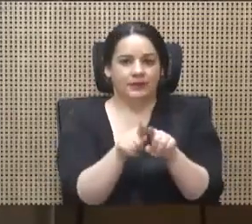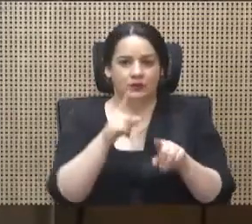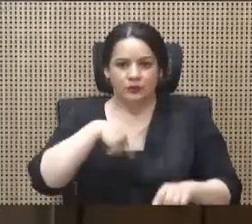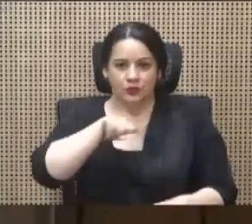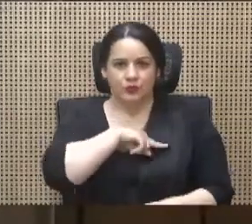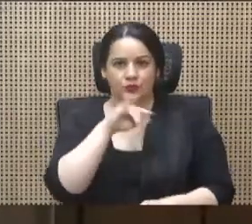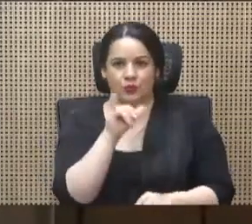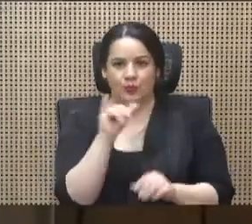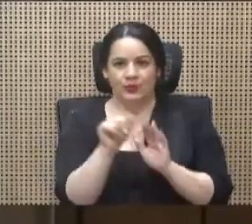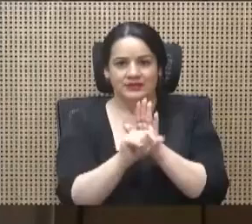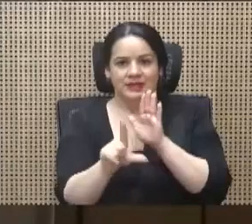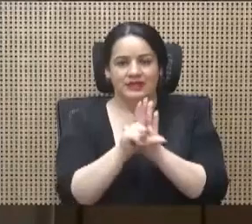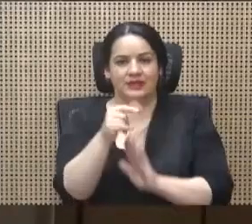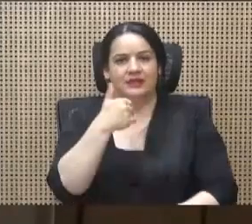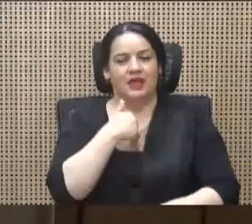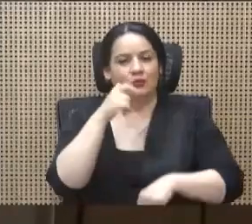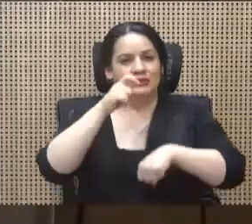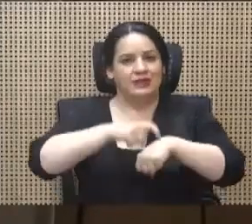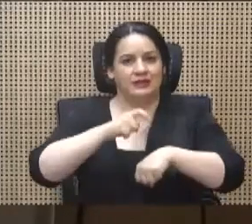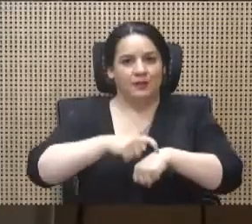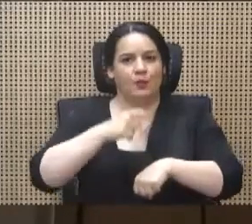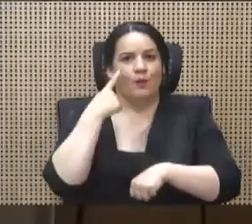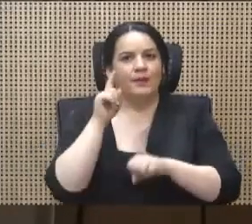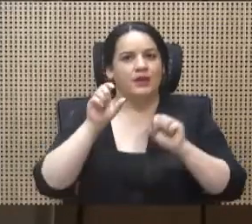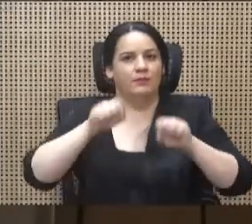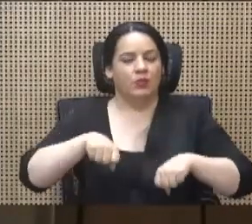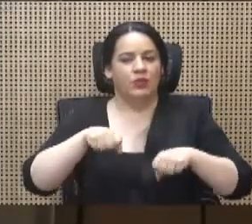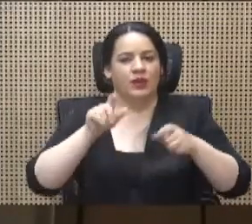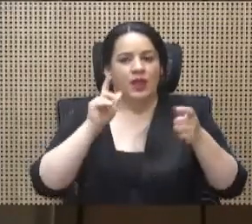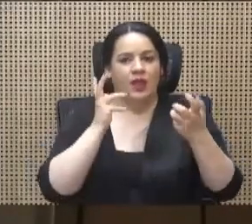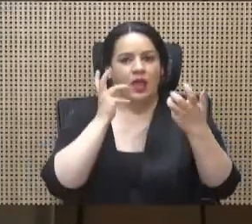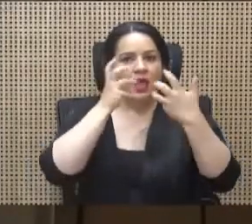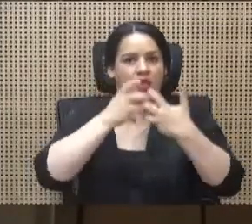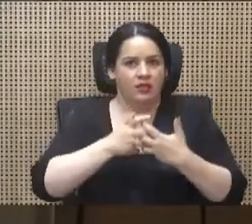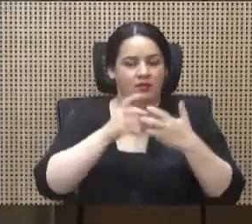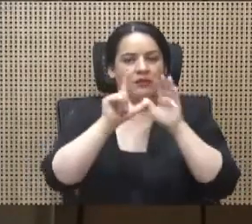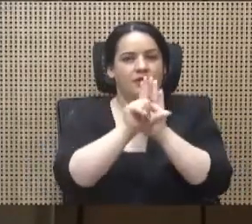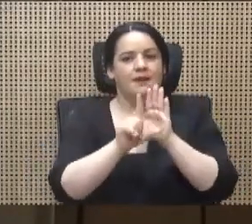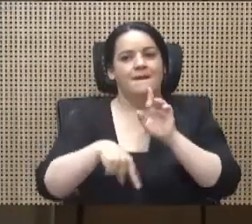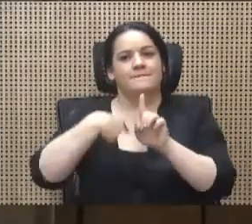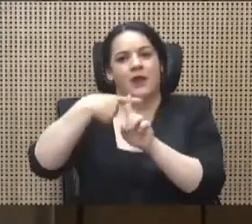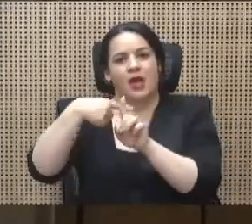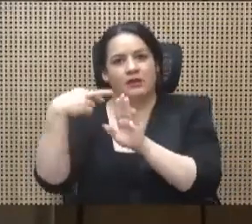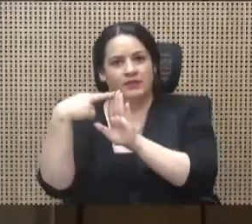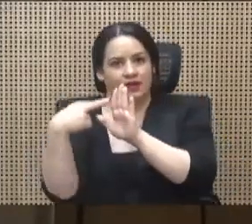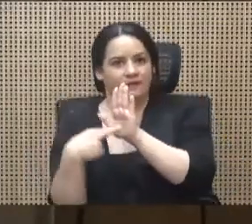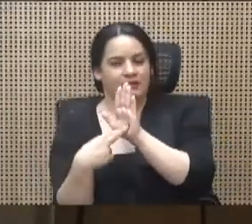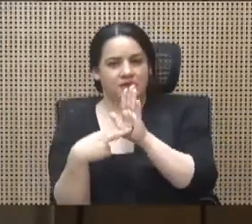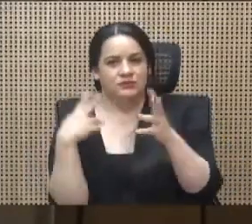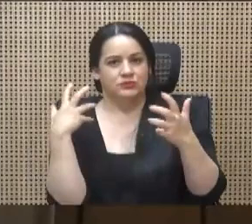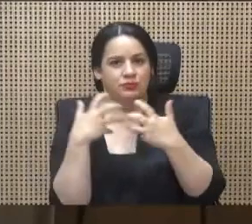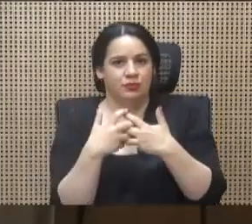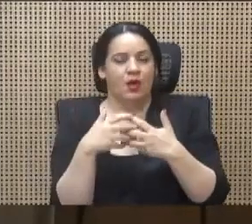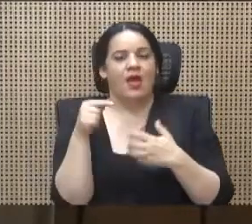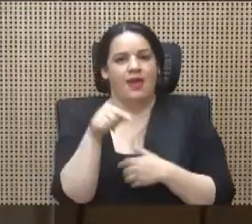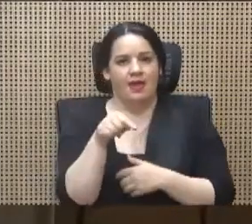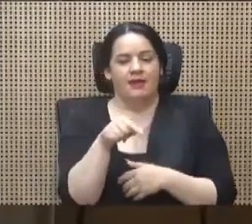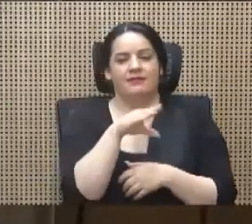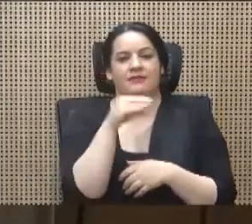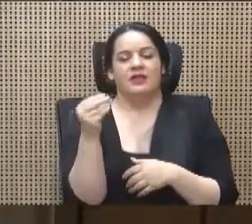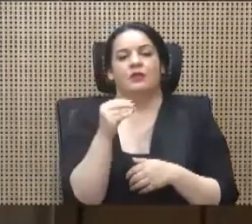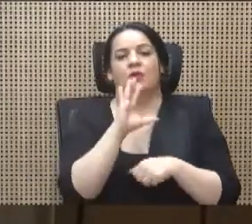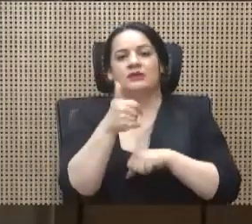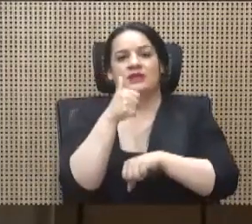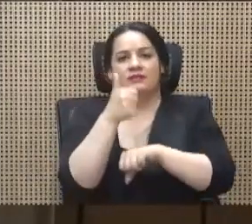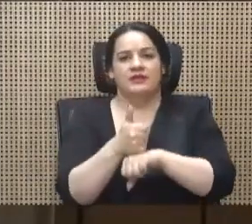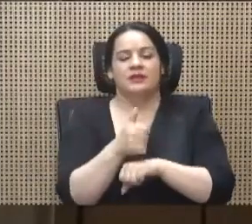como asamblea tengamos el tiempo para adecuar la legislación y la reglamentación a lo lo